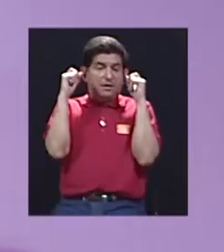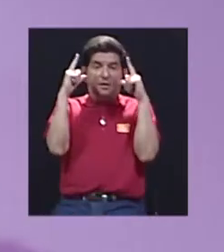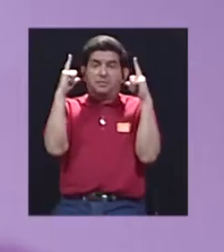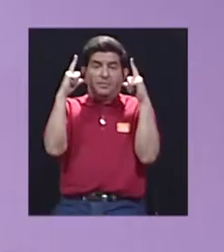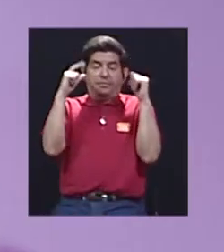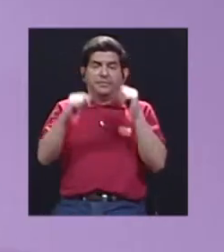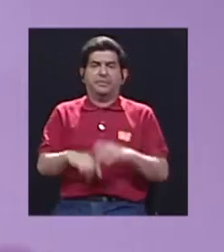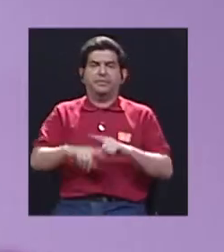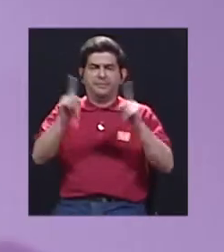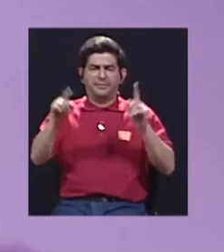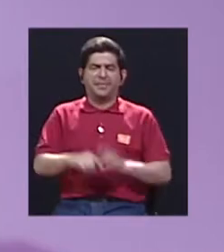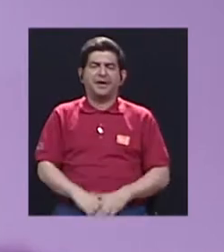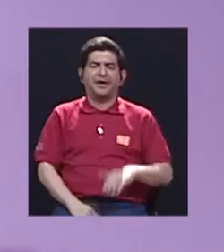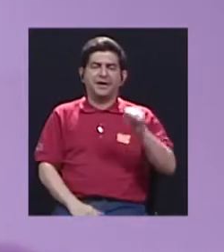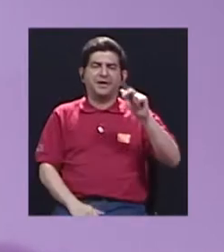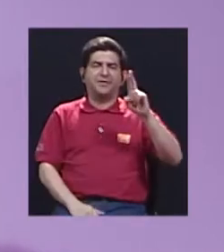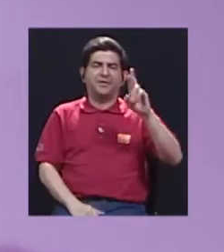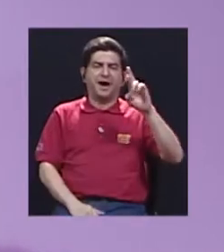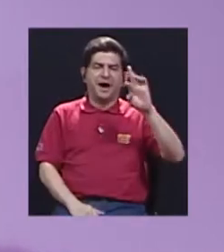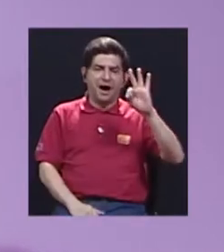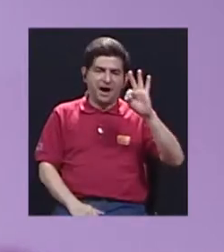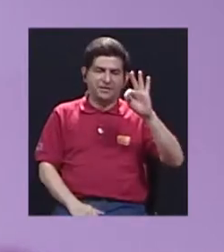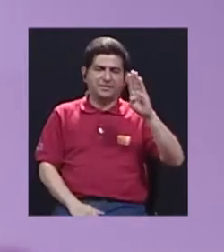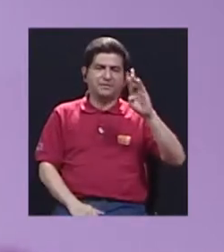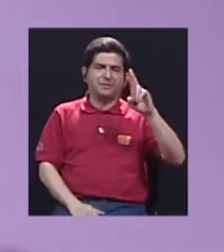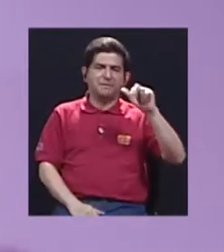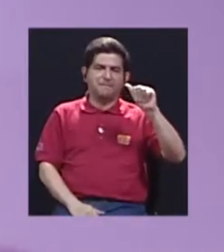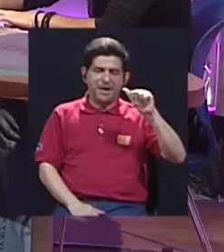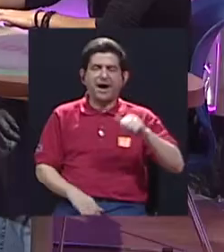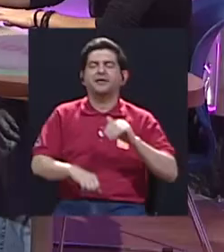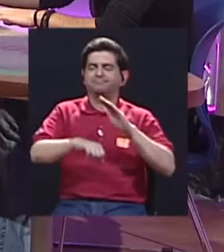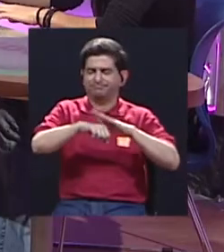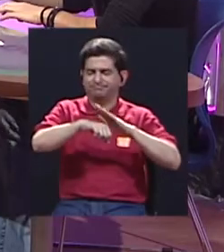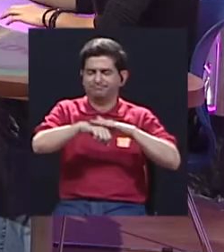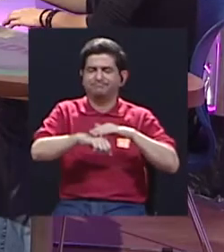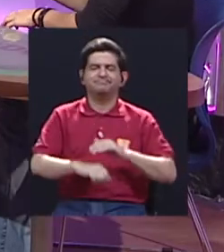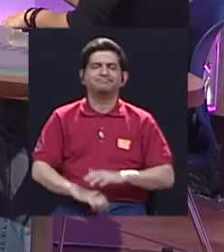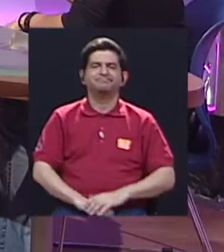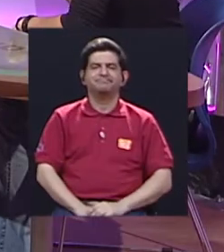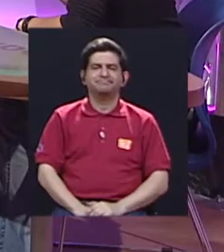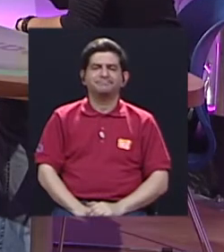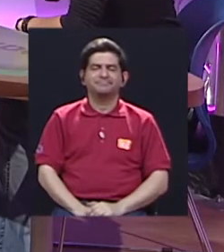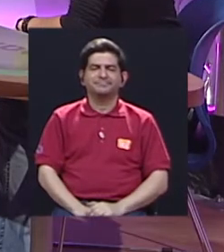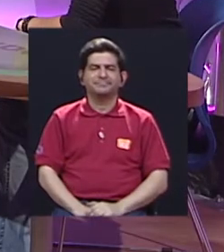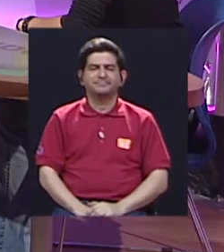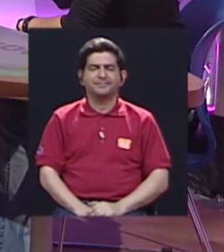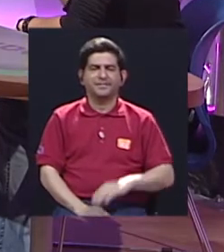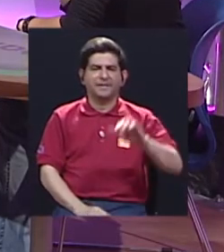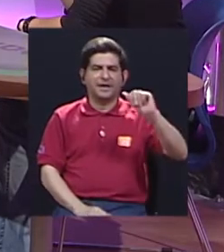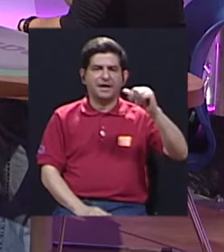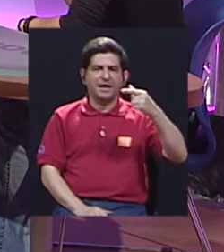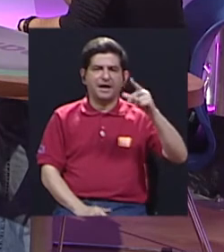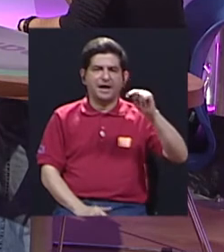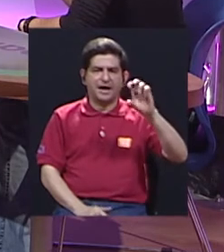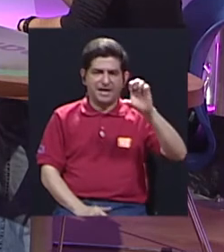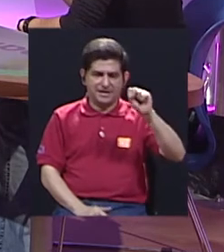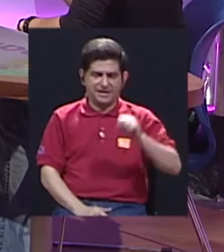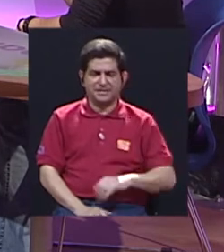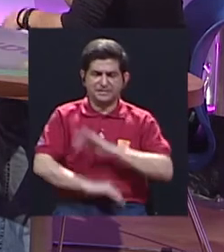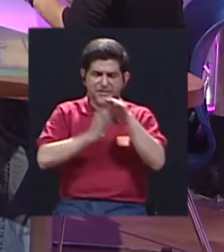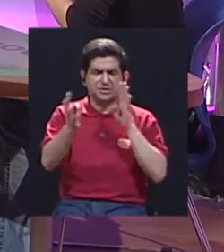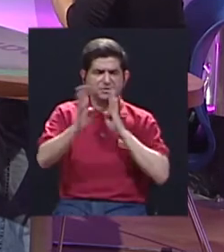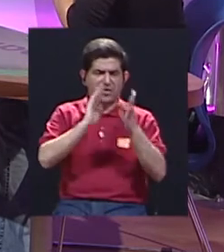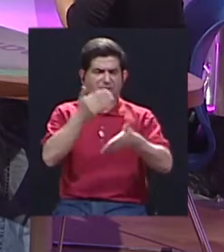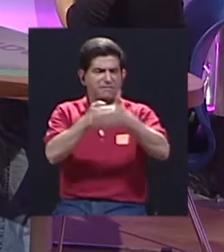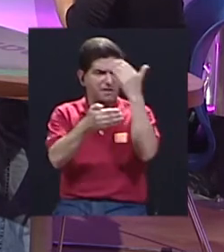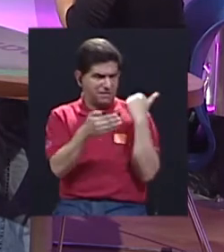pero un art bra lo permite. Qué bueno, qué hermoso, sí. Agnes, claro, todo esto lo que hemos